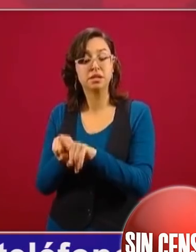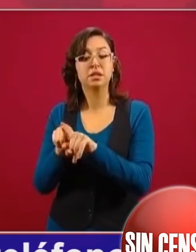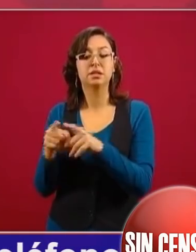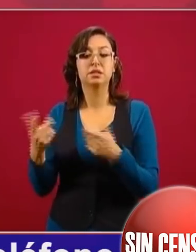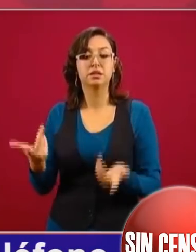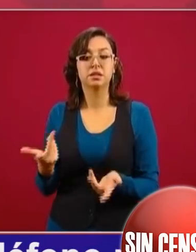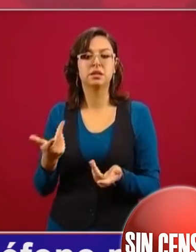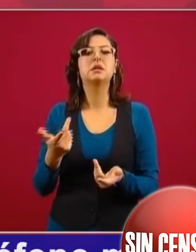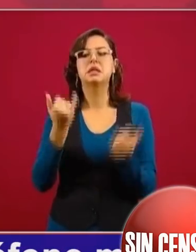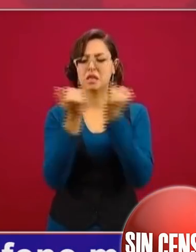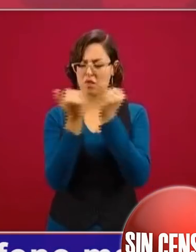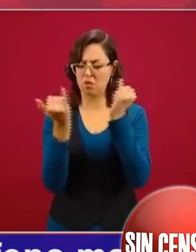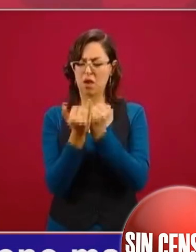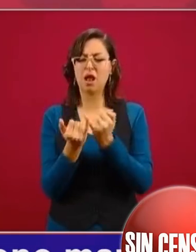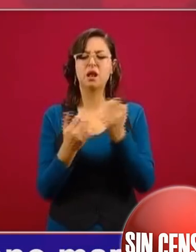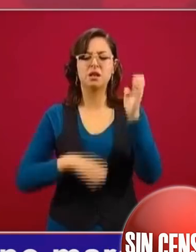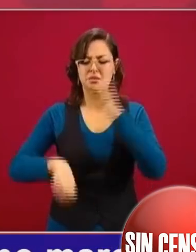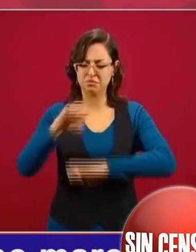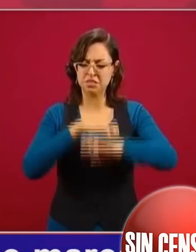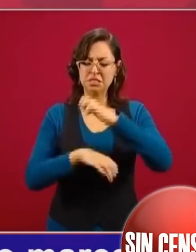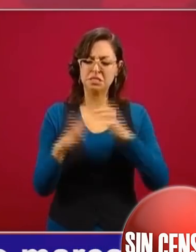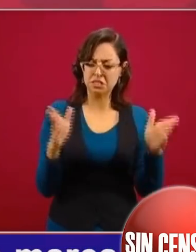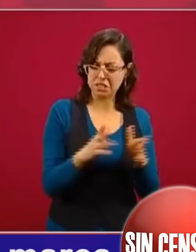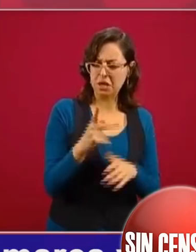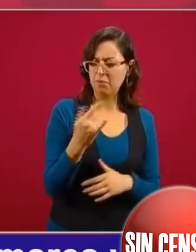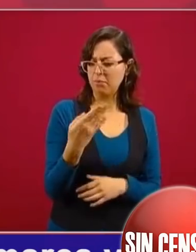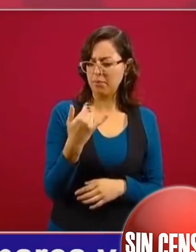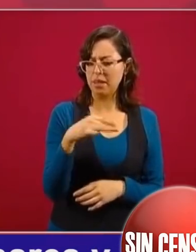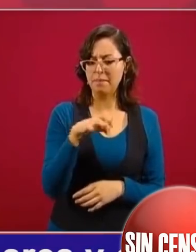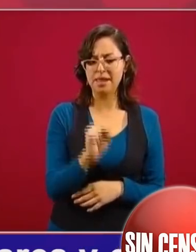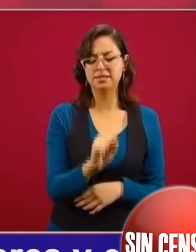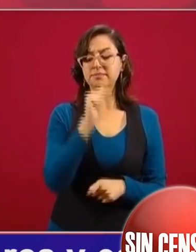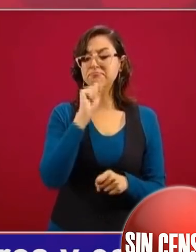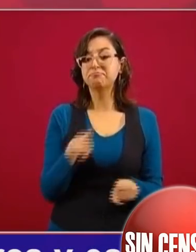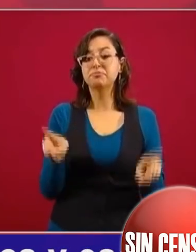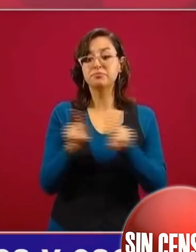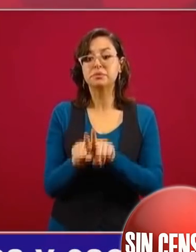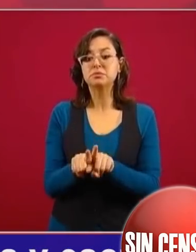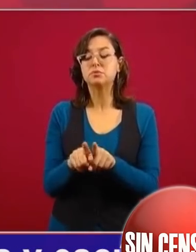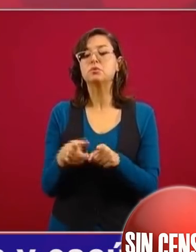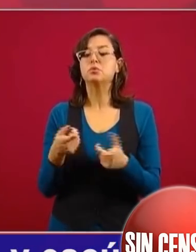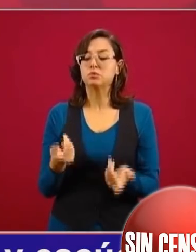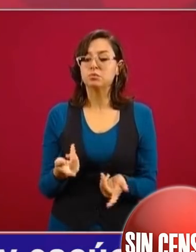El que pueda entrar en vigor, porque se hizo un trabajo, no fue